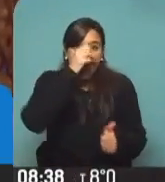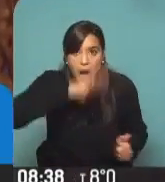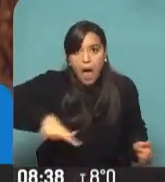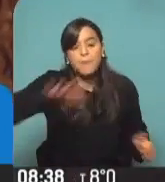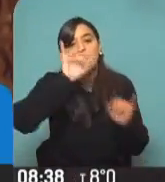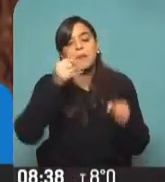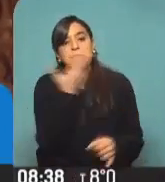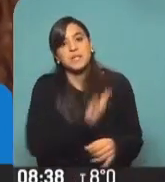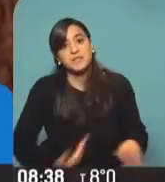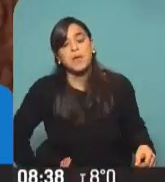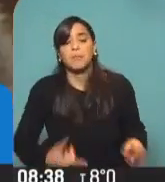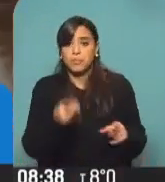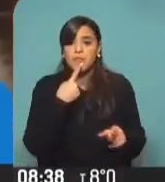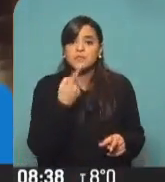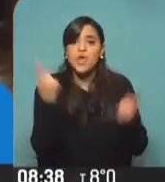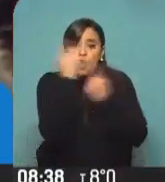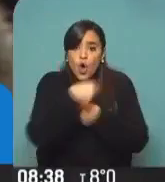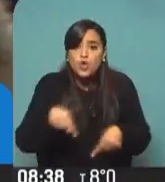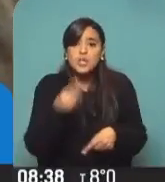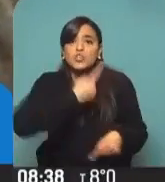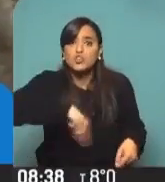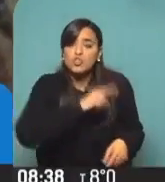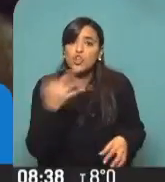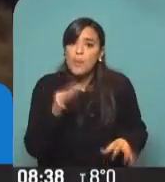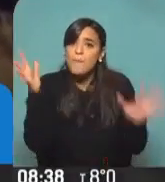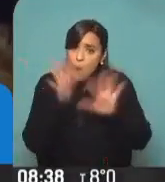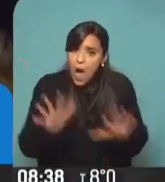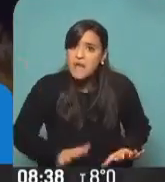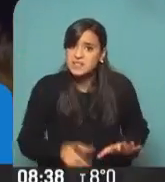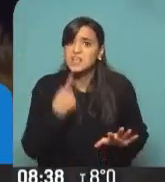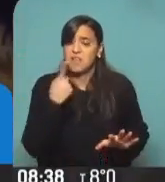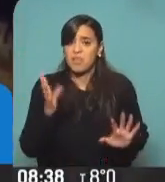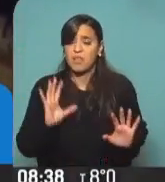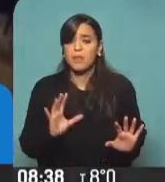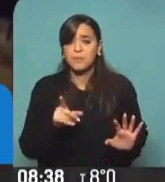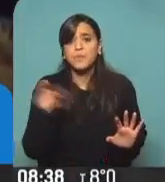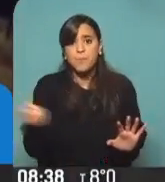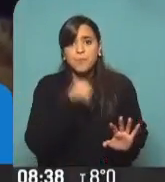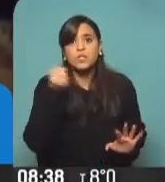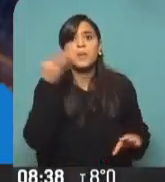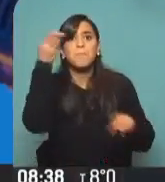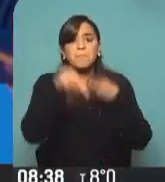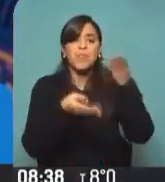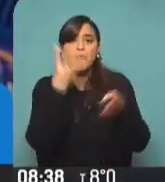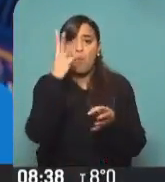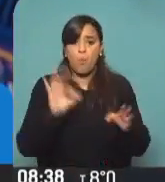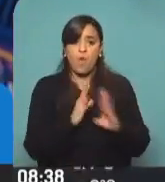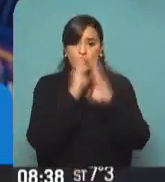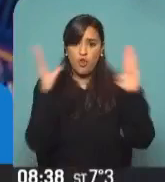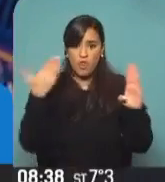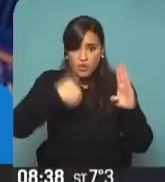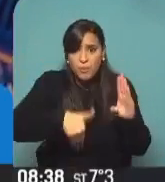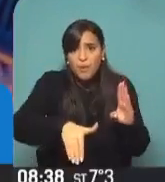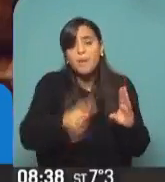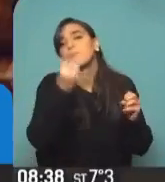presidente siempre es crítico de las cosas que nosotros todavía tenemos que hacer por eso es importante esto que nosotros pedimos esos 4 años que siguen porque